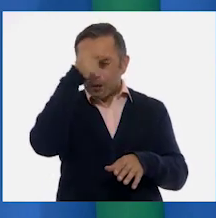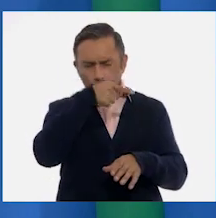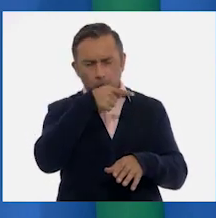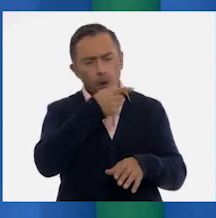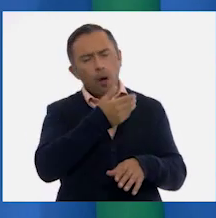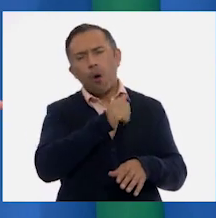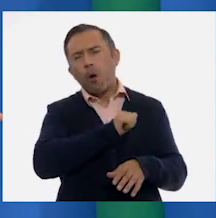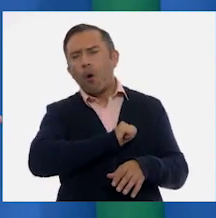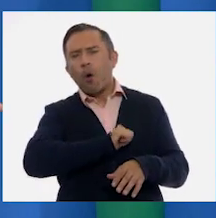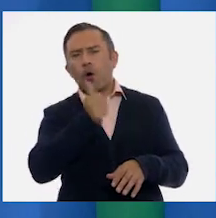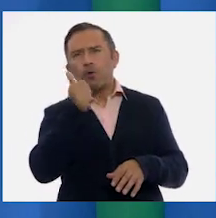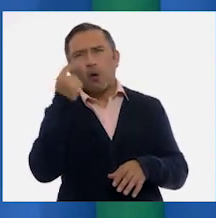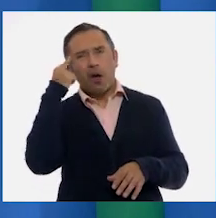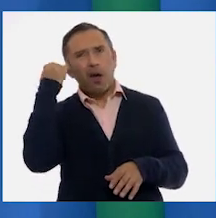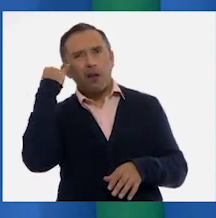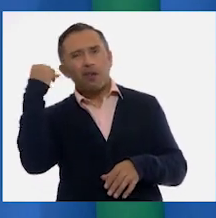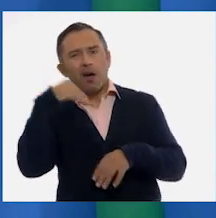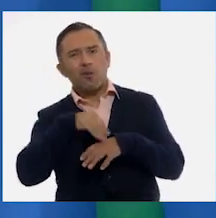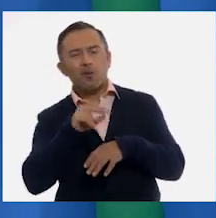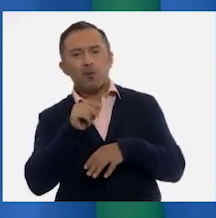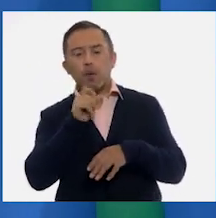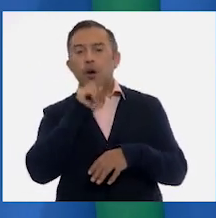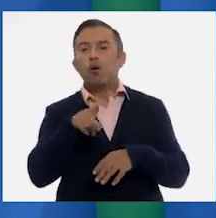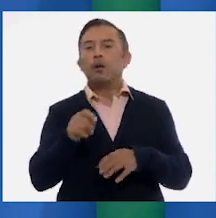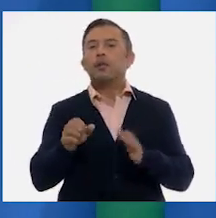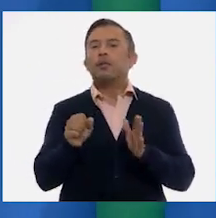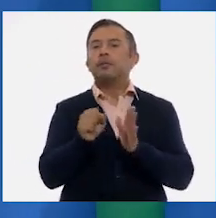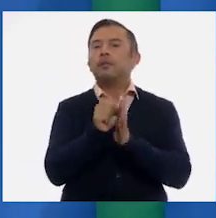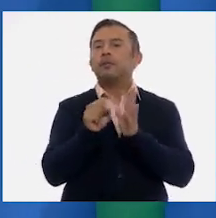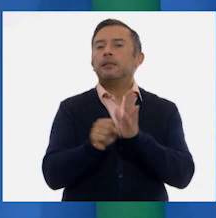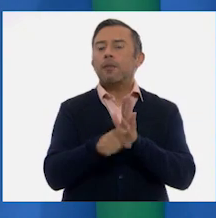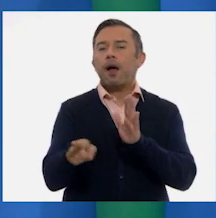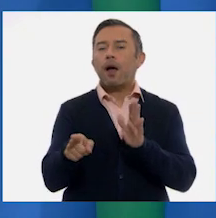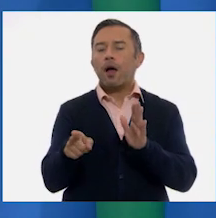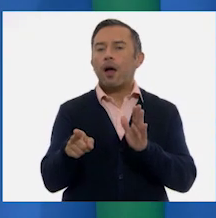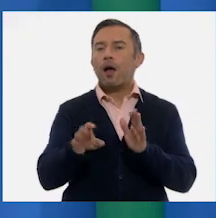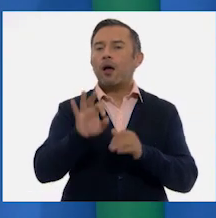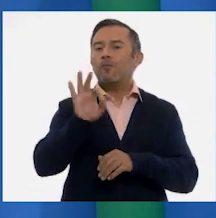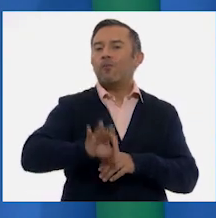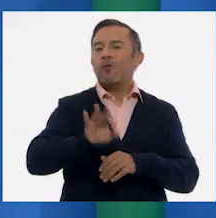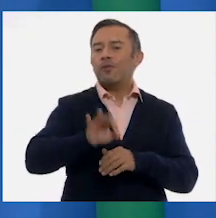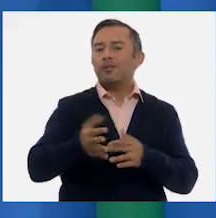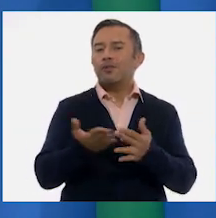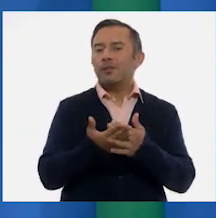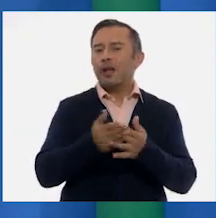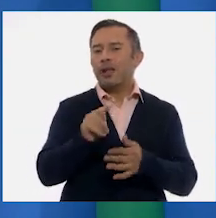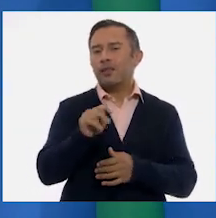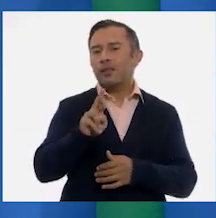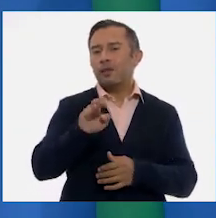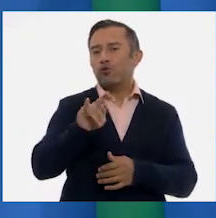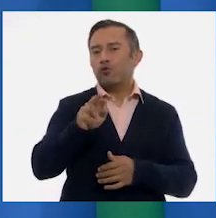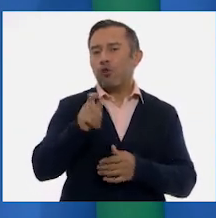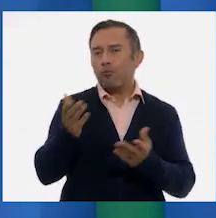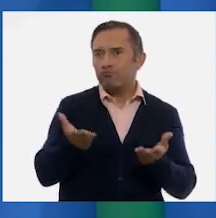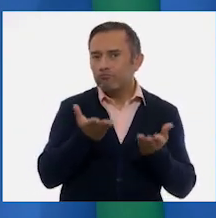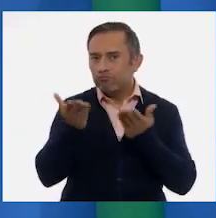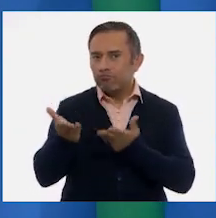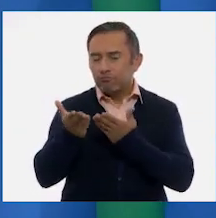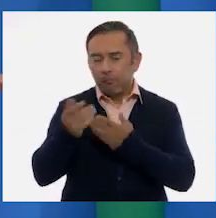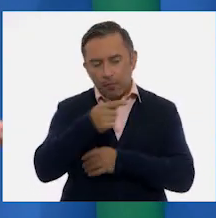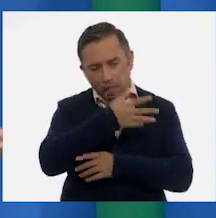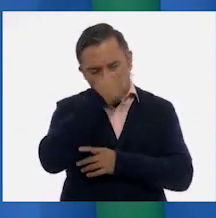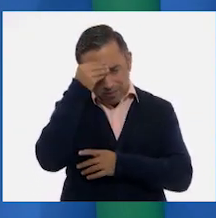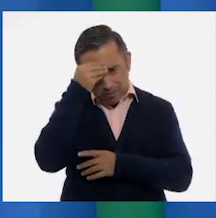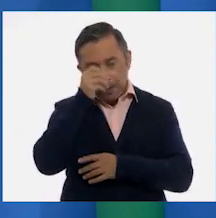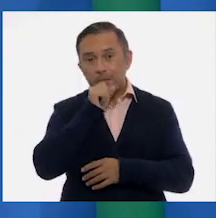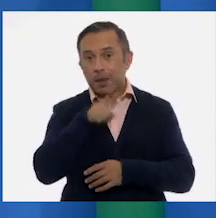diferente. Así que copiaron el sistema de tributos. Pero no solo copiaron eso, también decidieron que iban a construir su ciudad en el